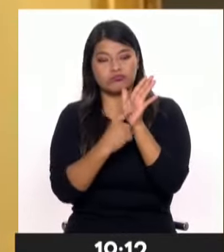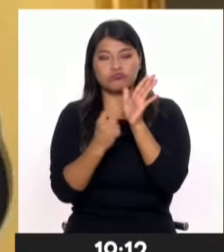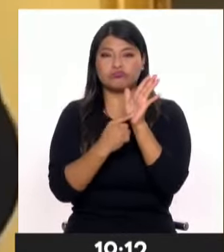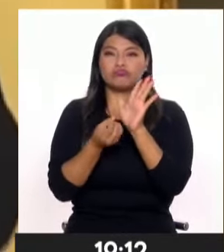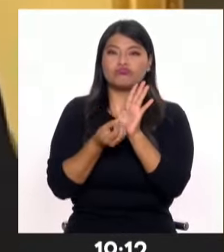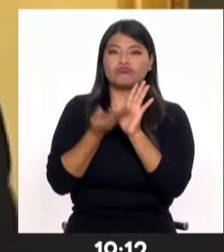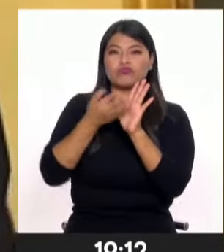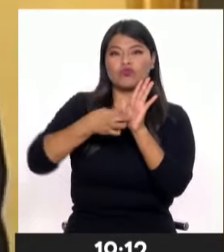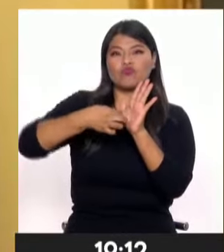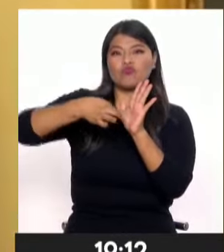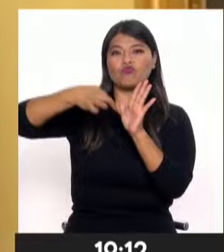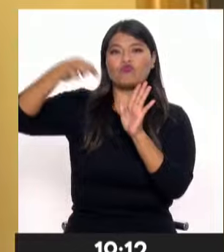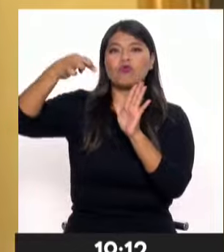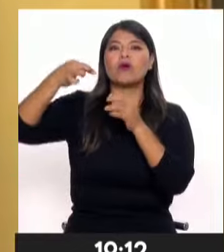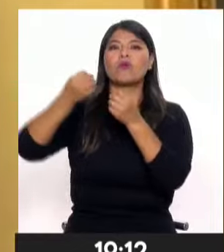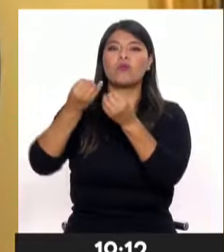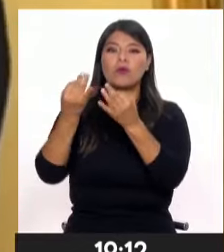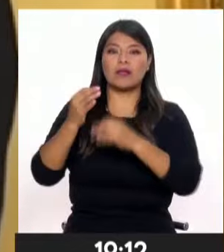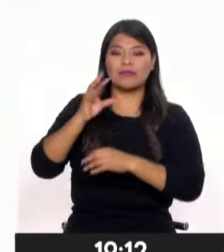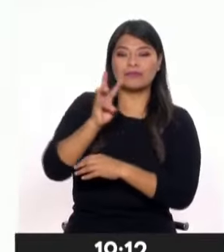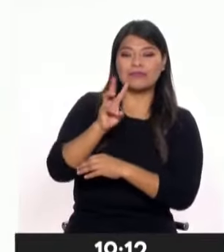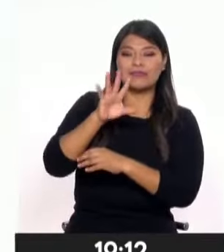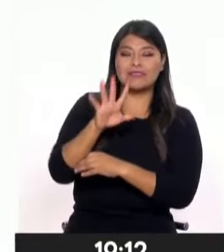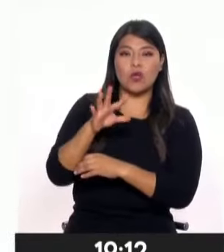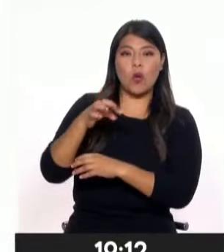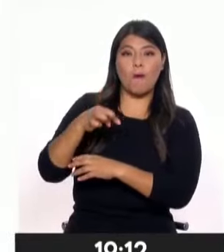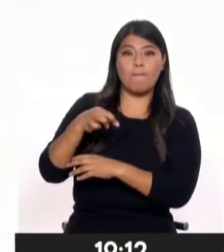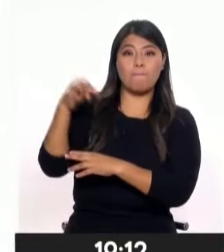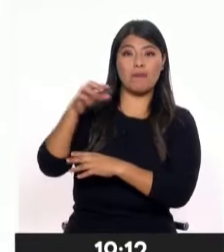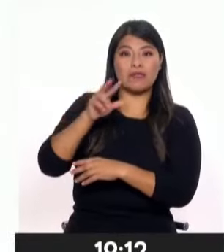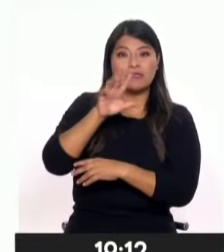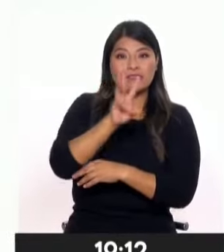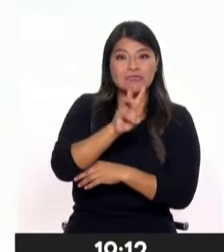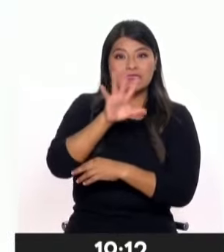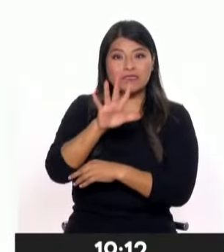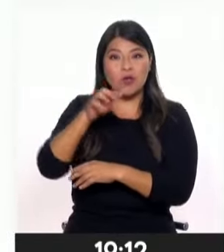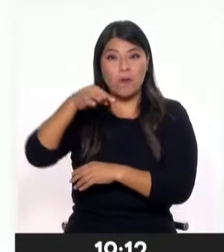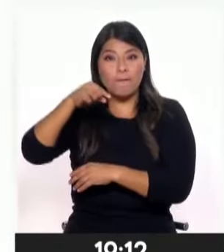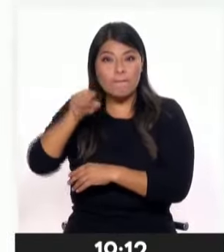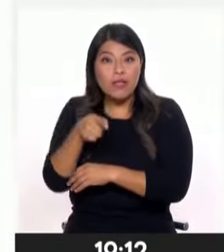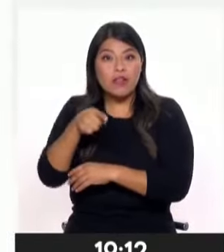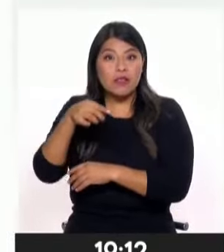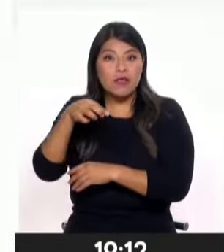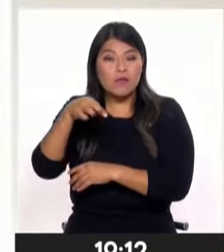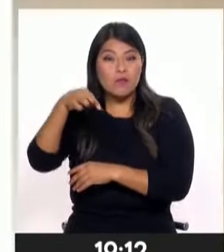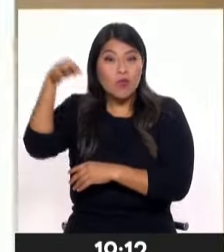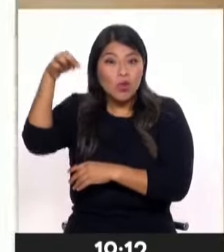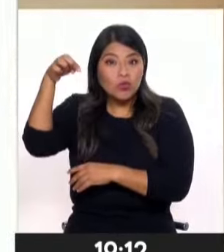Hasta ahora hay 65 mil votos, ojo, 65 mil votos, un